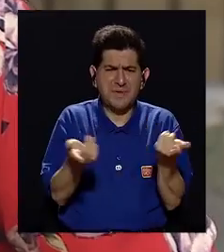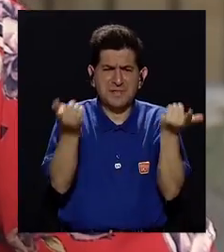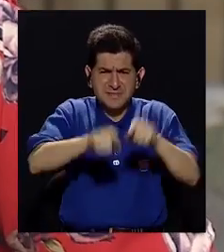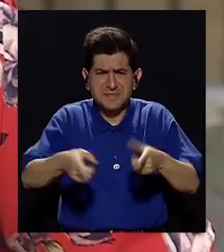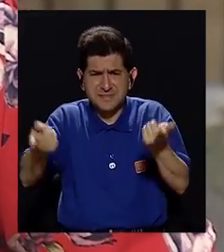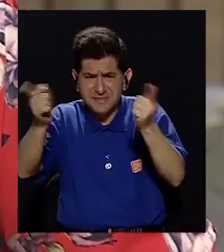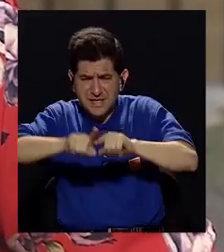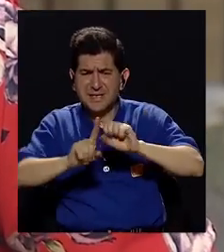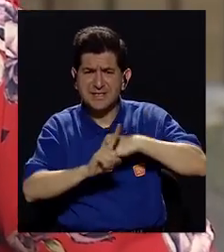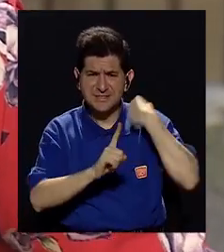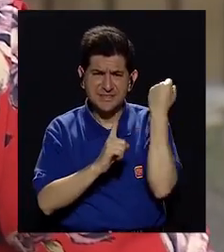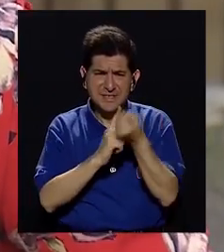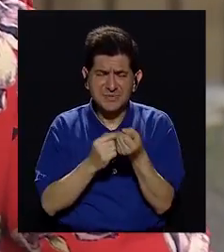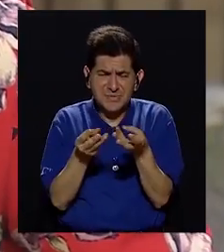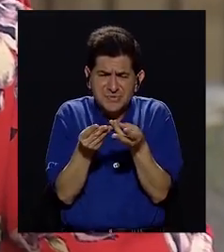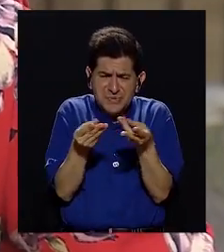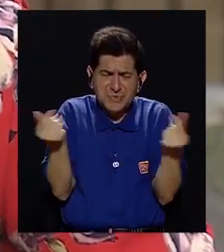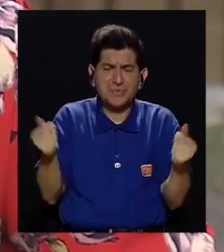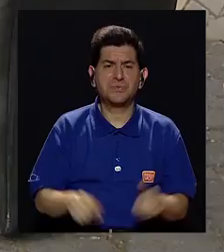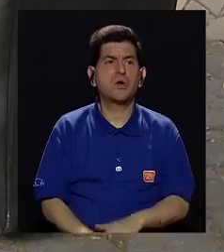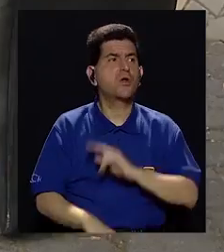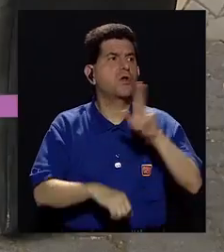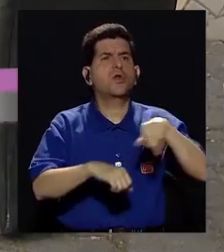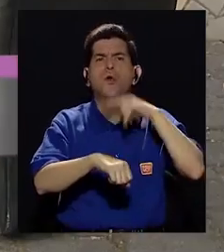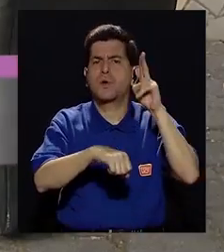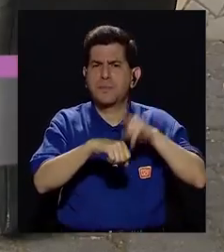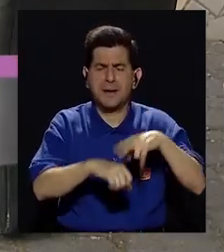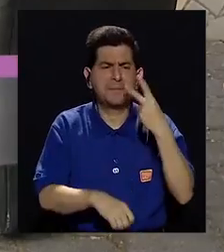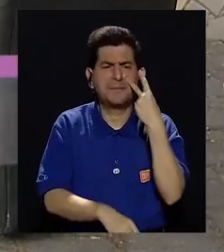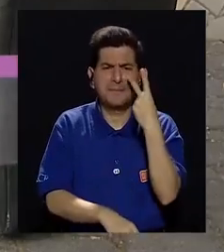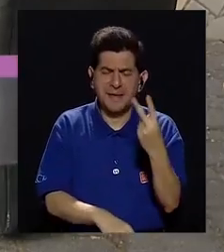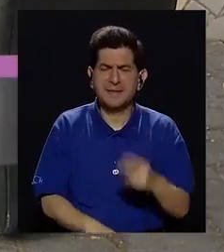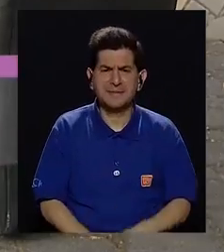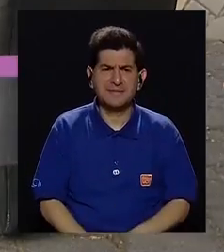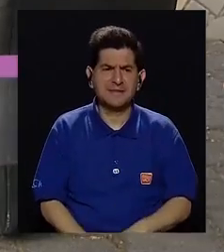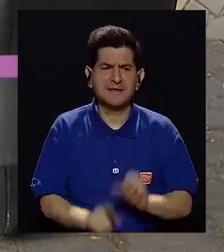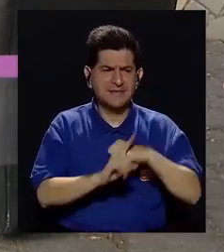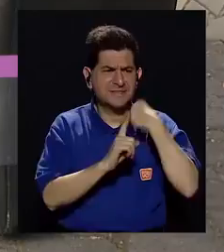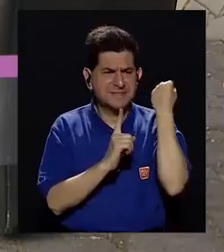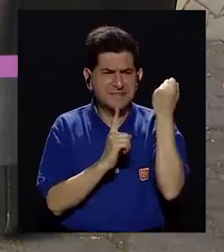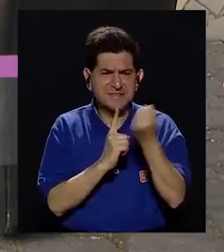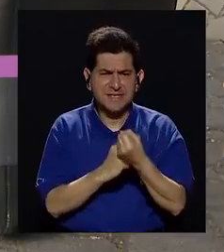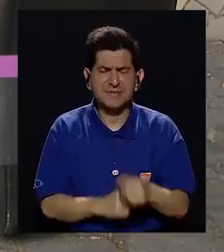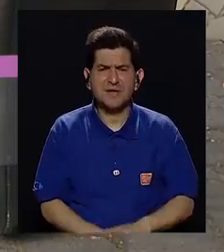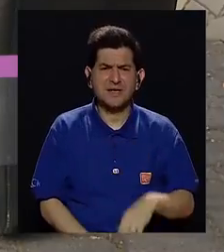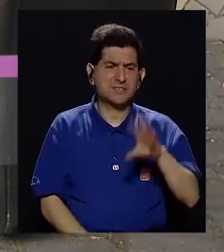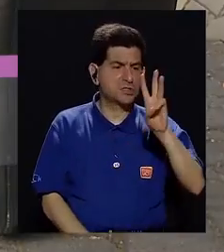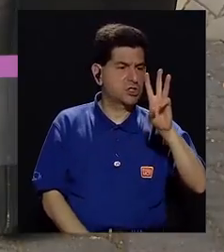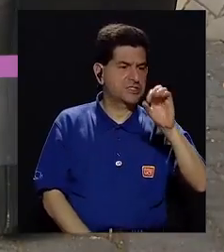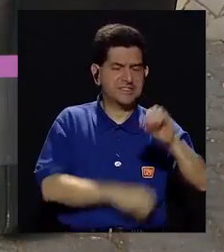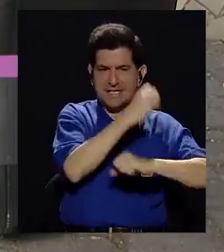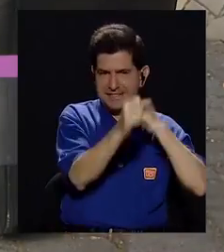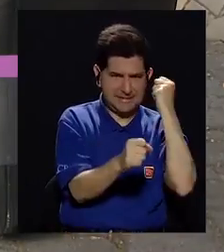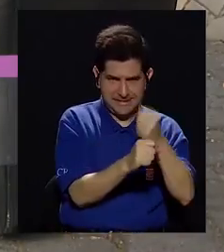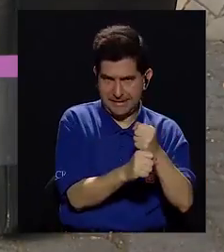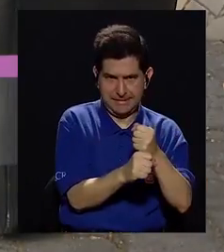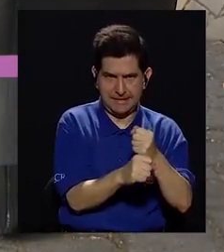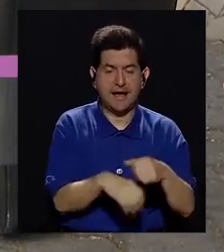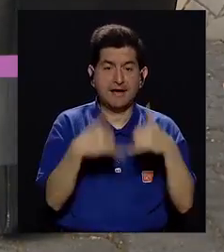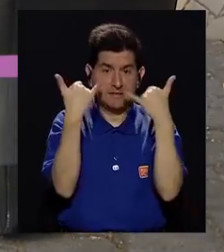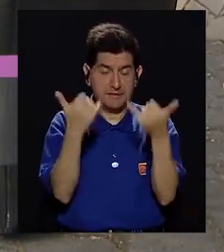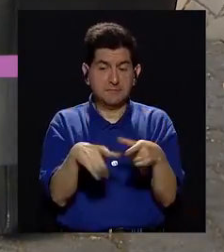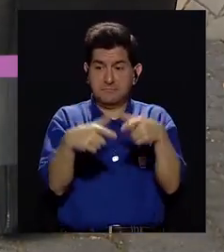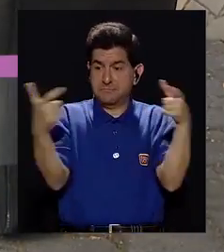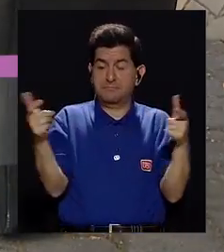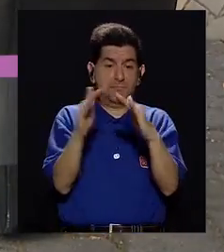ver más esta situación de desgaste? En promedio nosotros empezamos a ver desgaste, decimos que a los 60 años, es